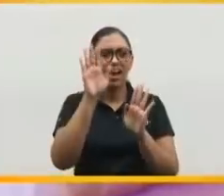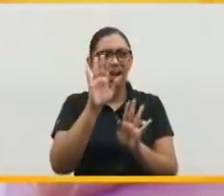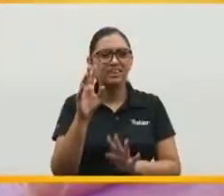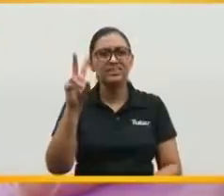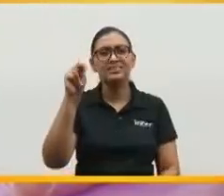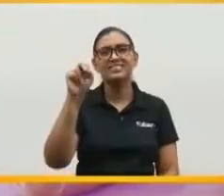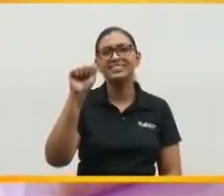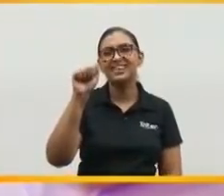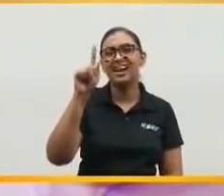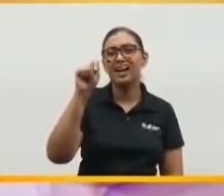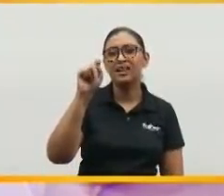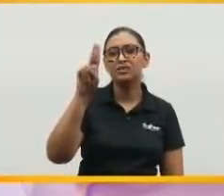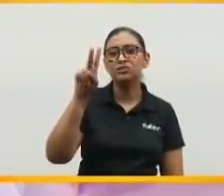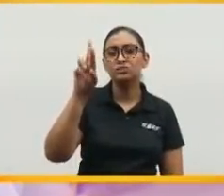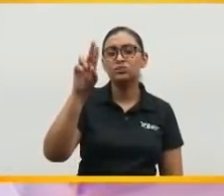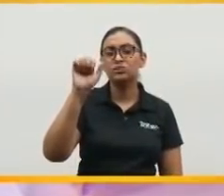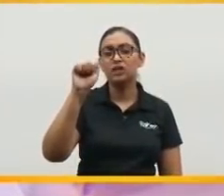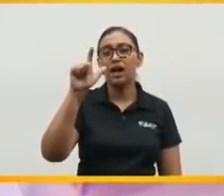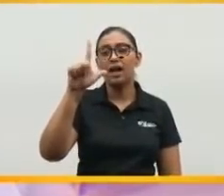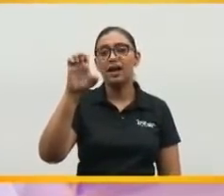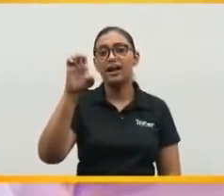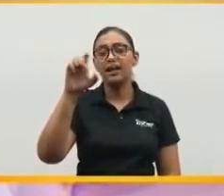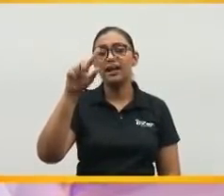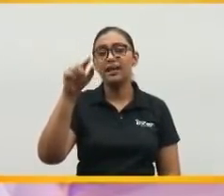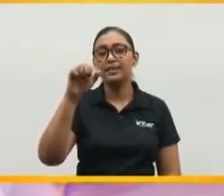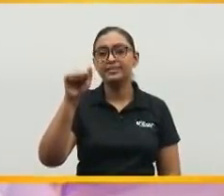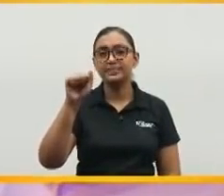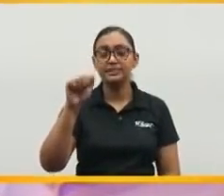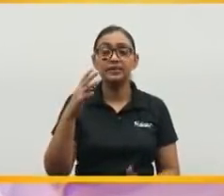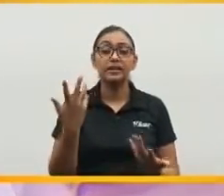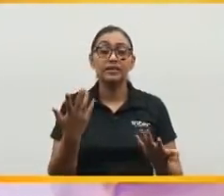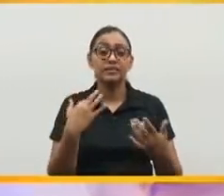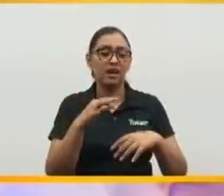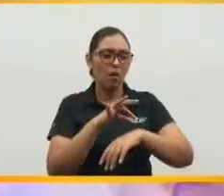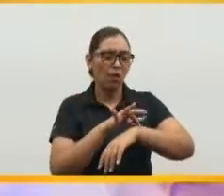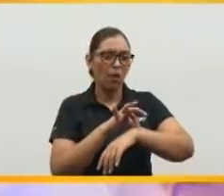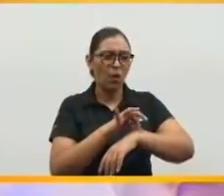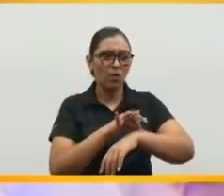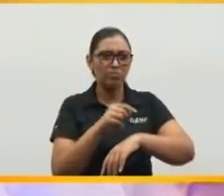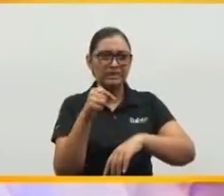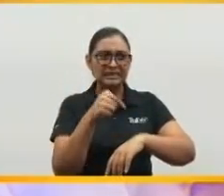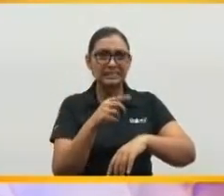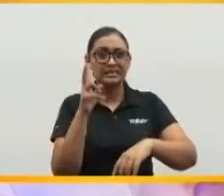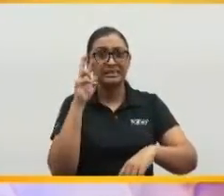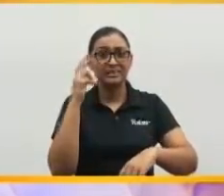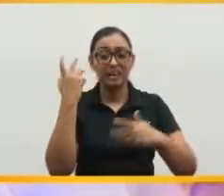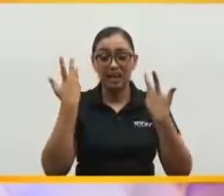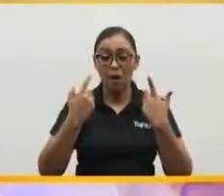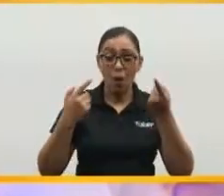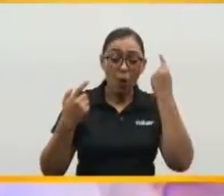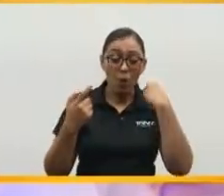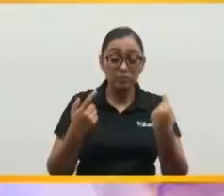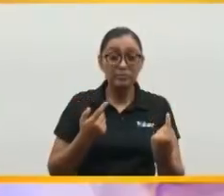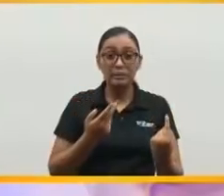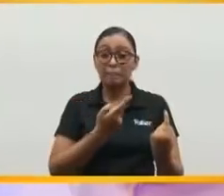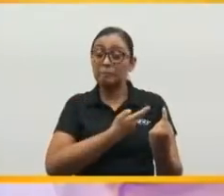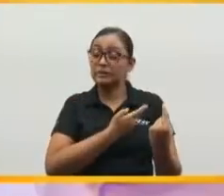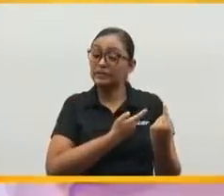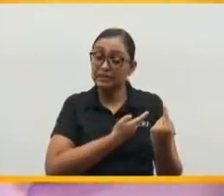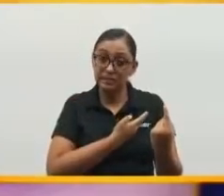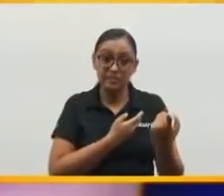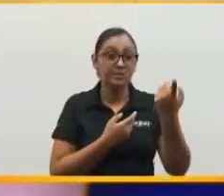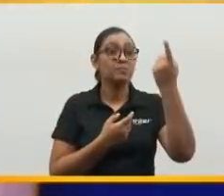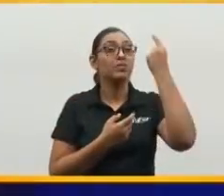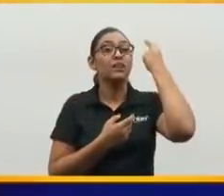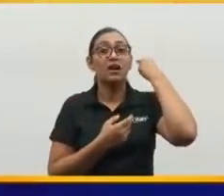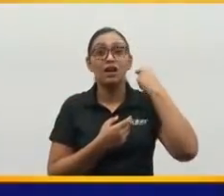La naturaleza del hombre es pecaminosa. La naturaleza del hombre es contagiosa. La naturaleza del